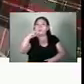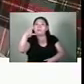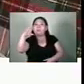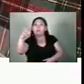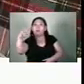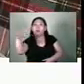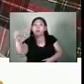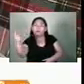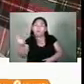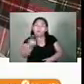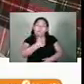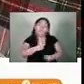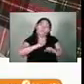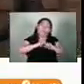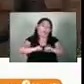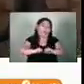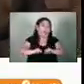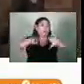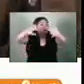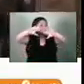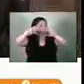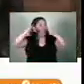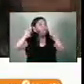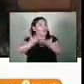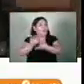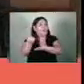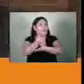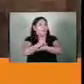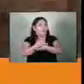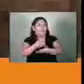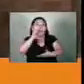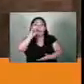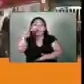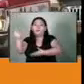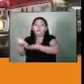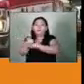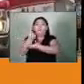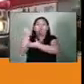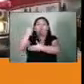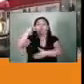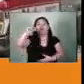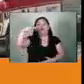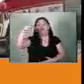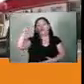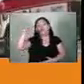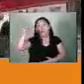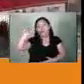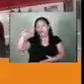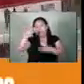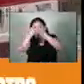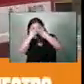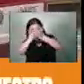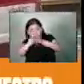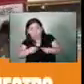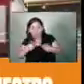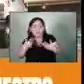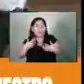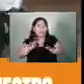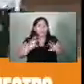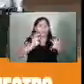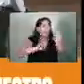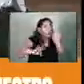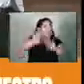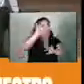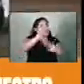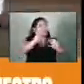muertes en todo el mundo. Esto según los datos de la Universidad John Hopkins, y aunque su intensidad ha descendido en muchos